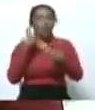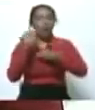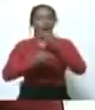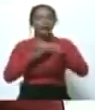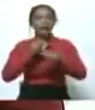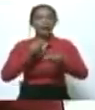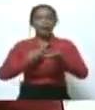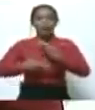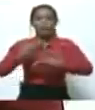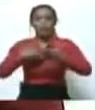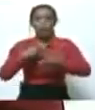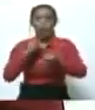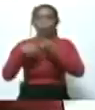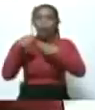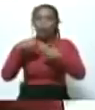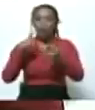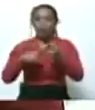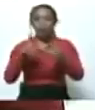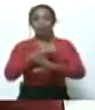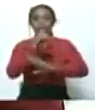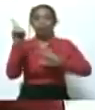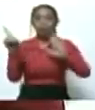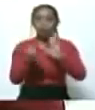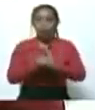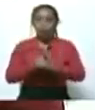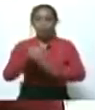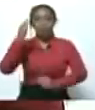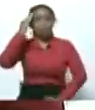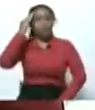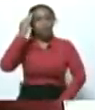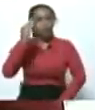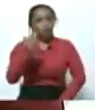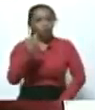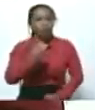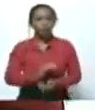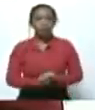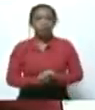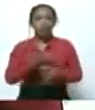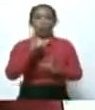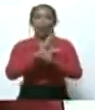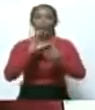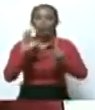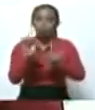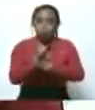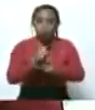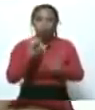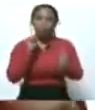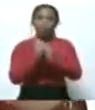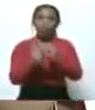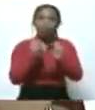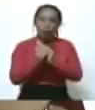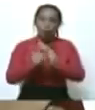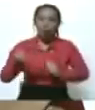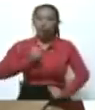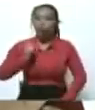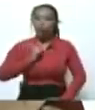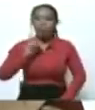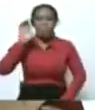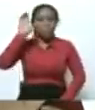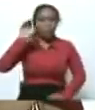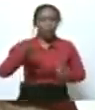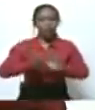relaciones comerciales, diplomáticas, militares, culturales, deportivas, con cualquier país del